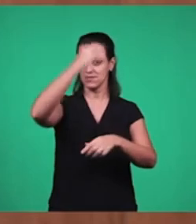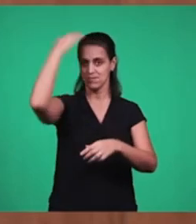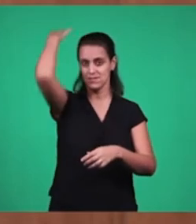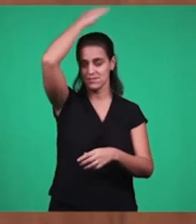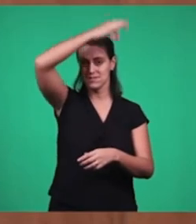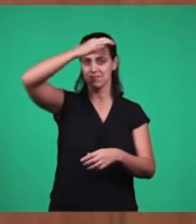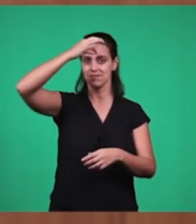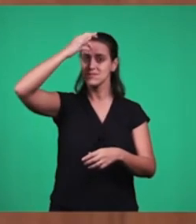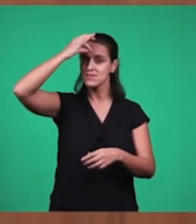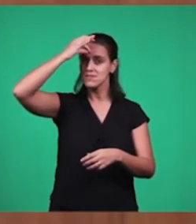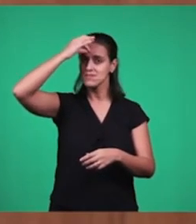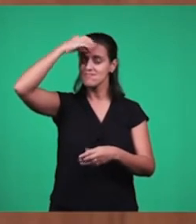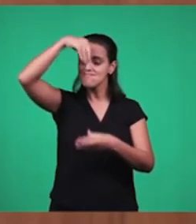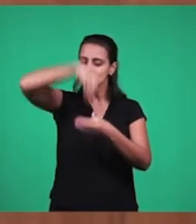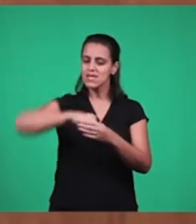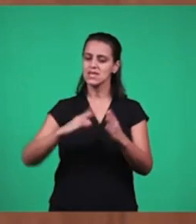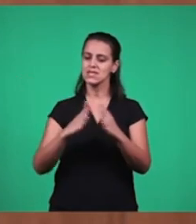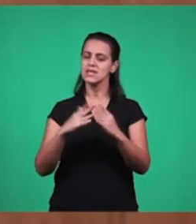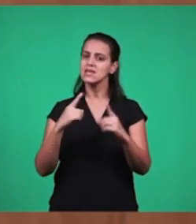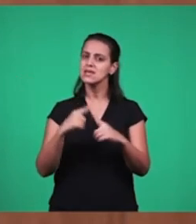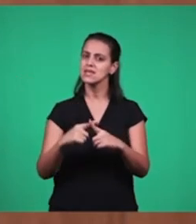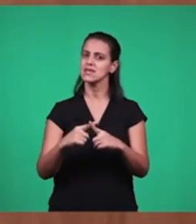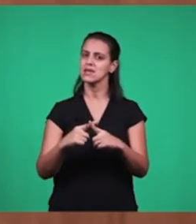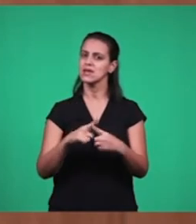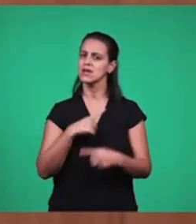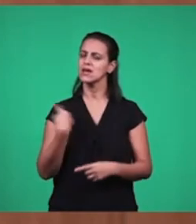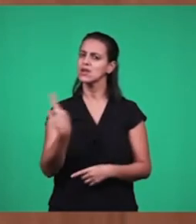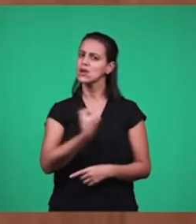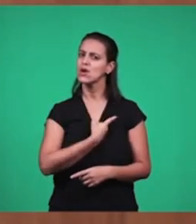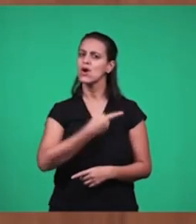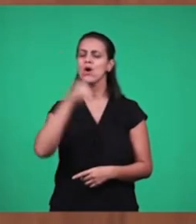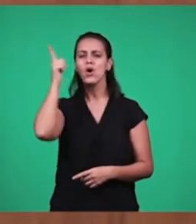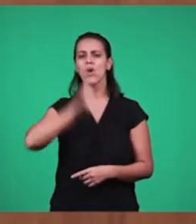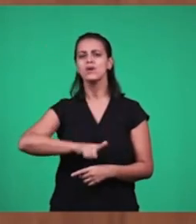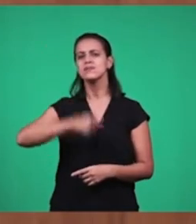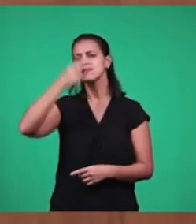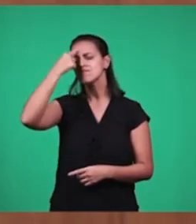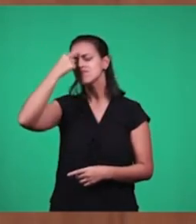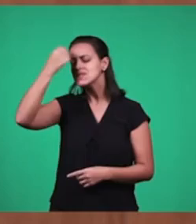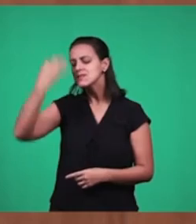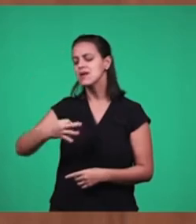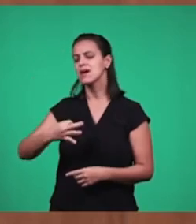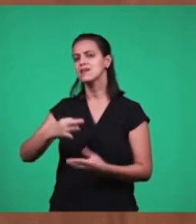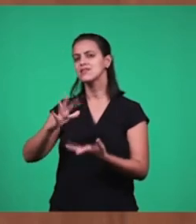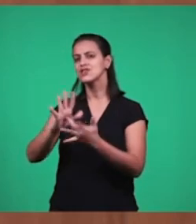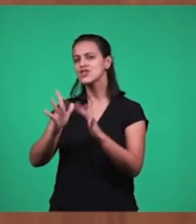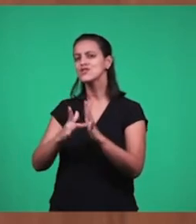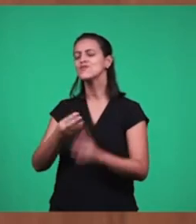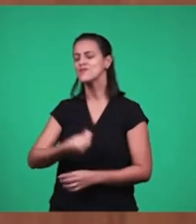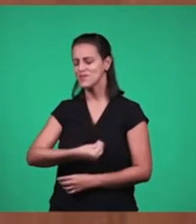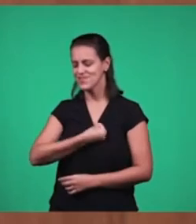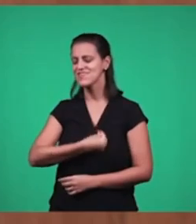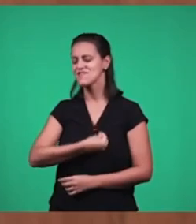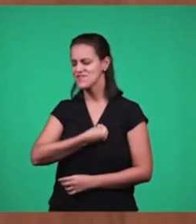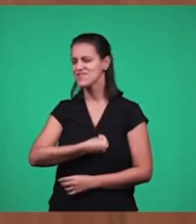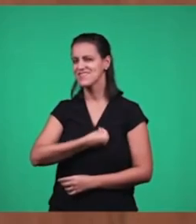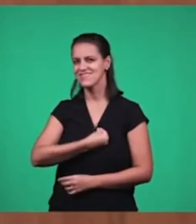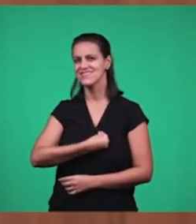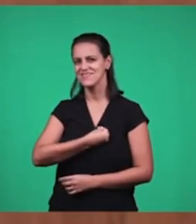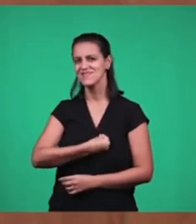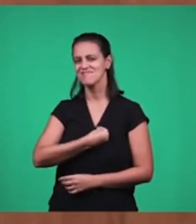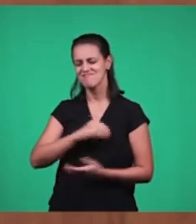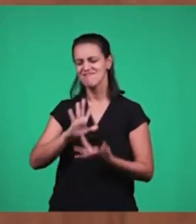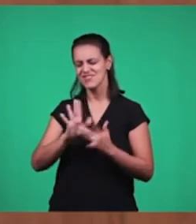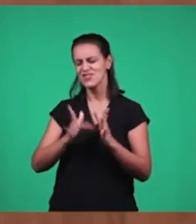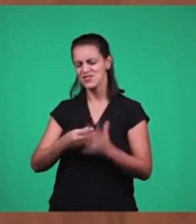Espíritu Santo en medio de la iglesia, que nosotros podremos tener la certeza de que Jesús vive. Jesús está